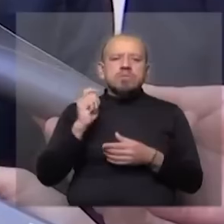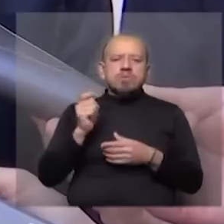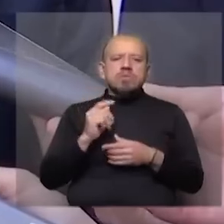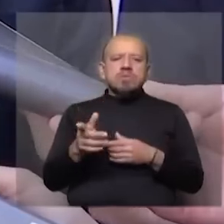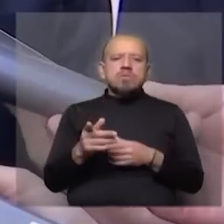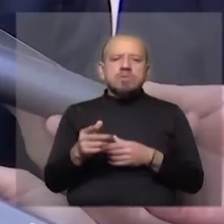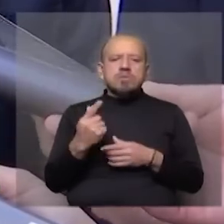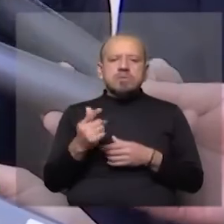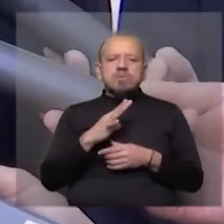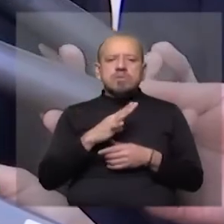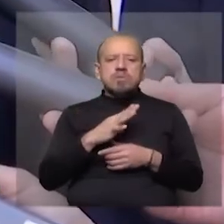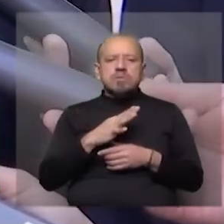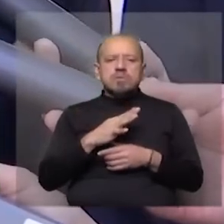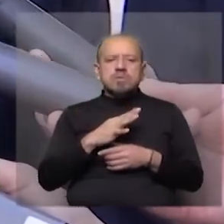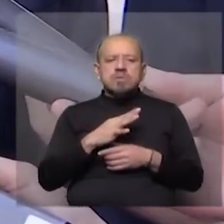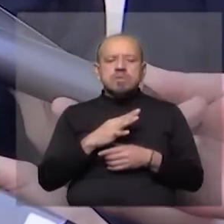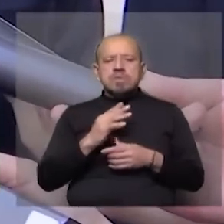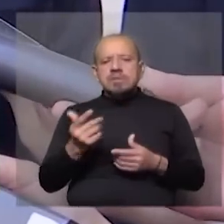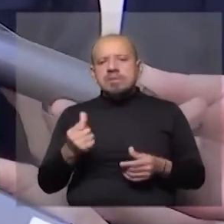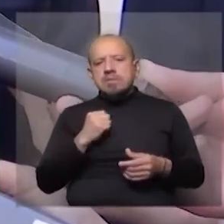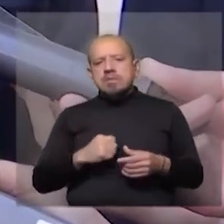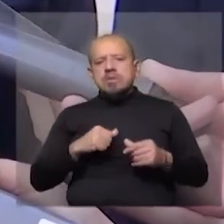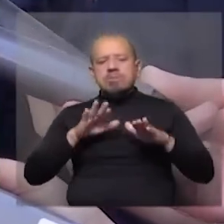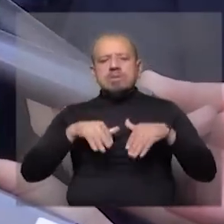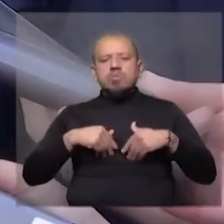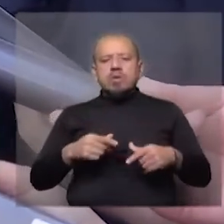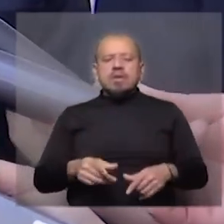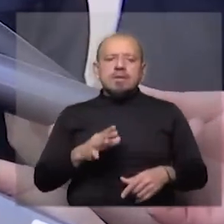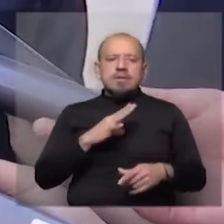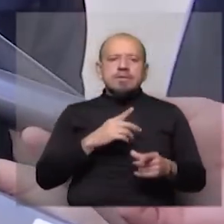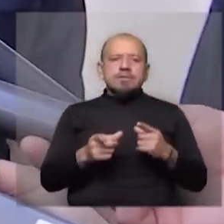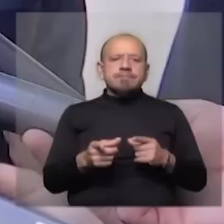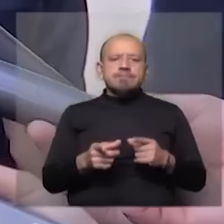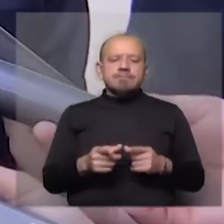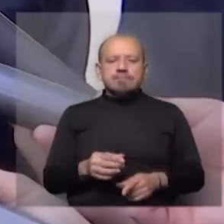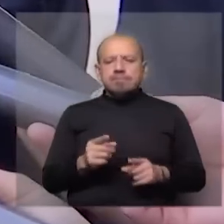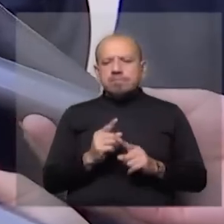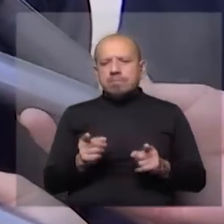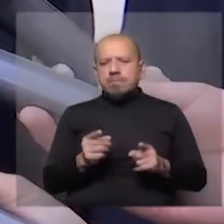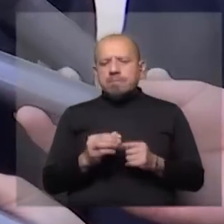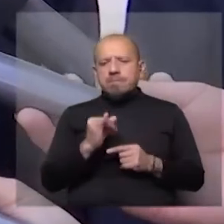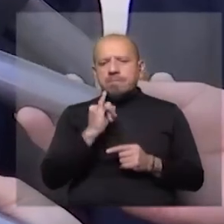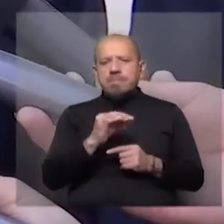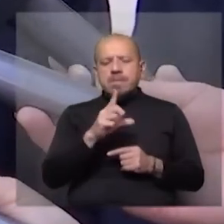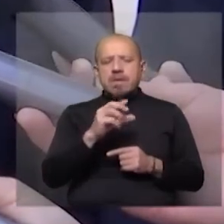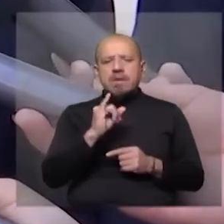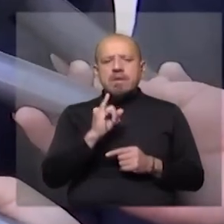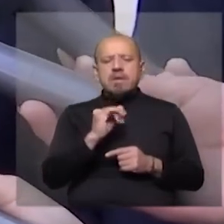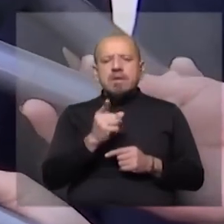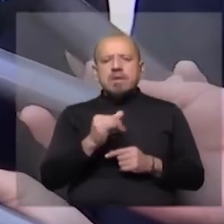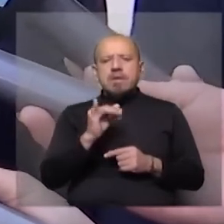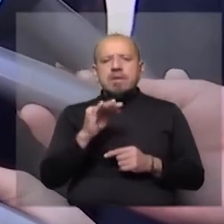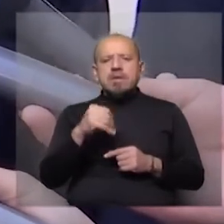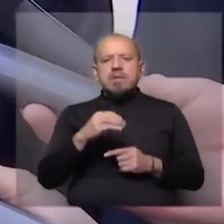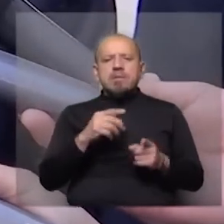en primer lugar que exista daño patrimonial en segundo lugar que existan ilegitimidad o arbitrariedades y En